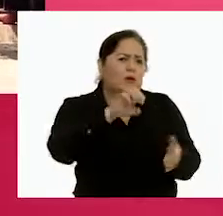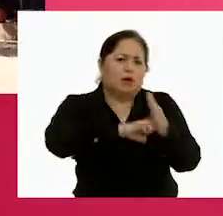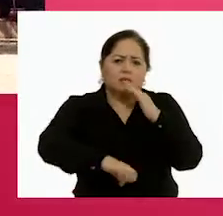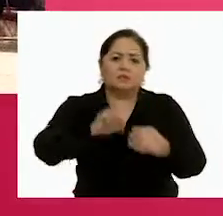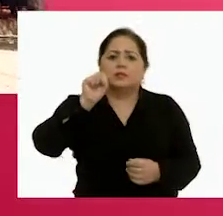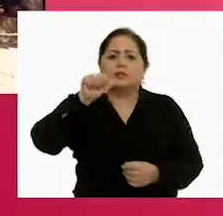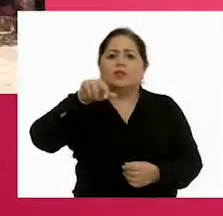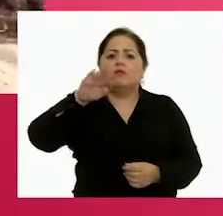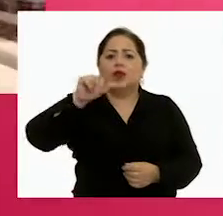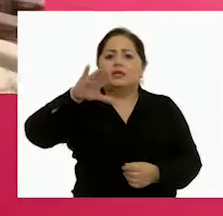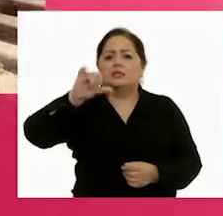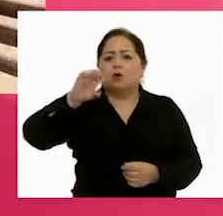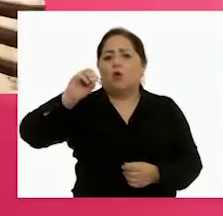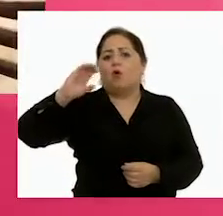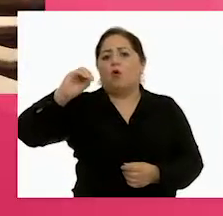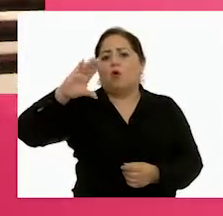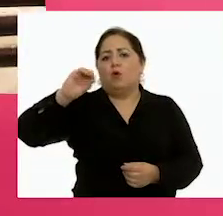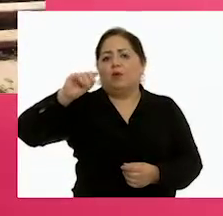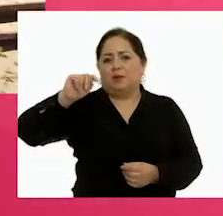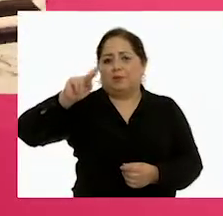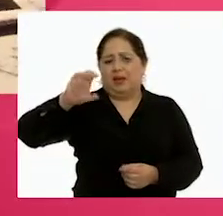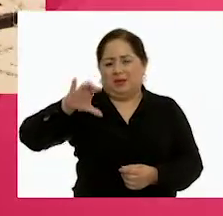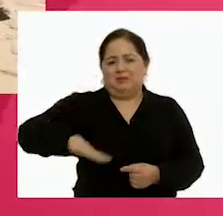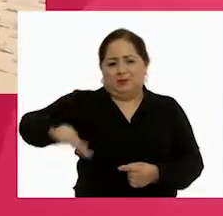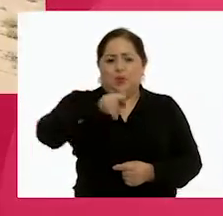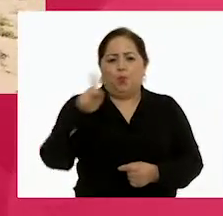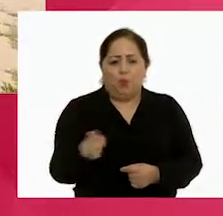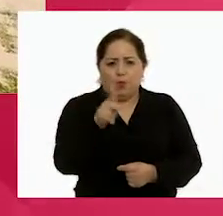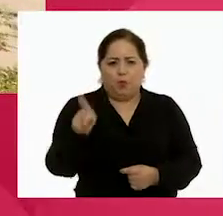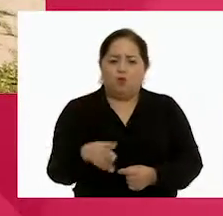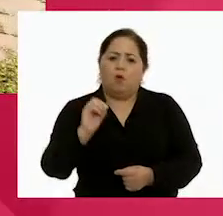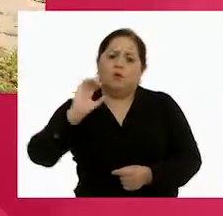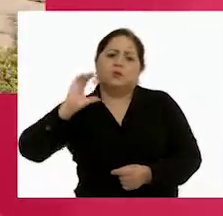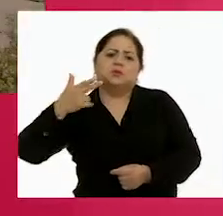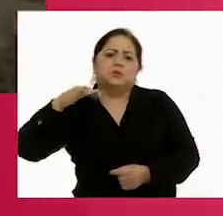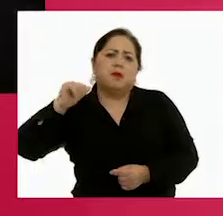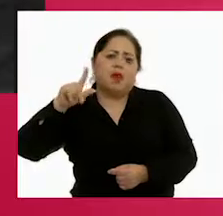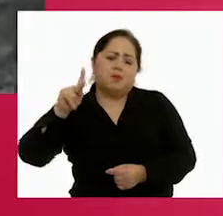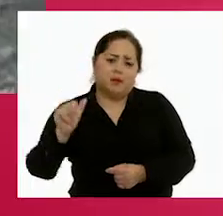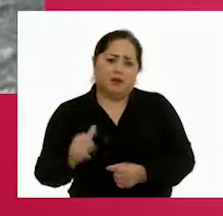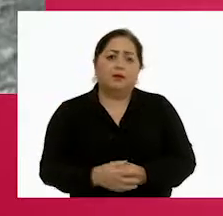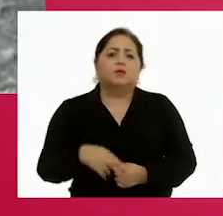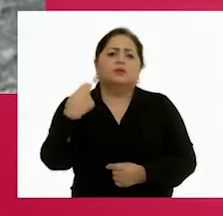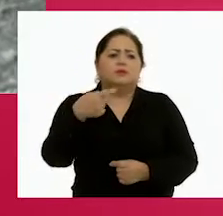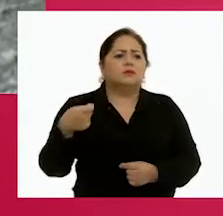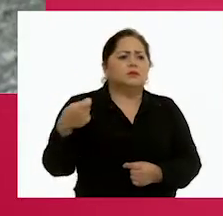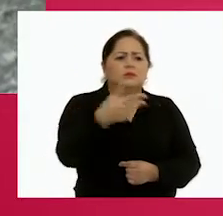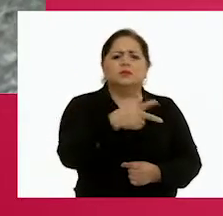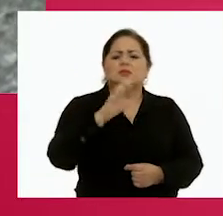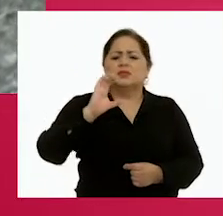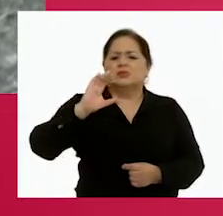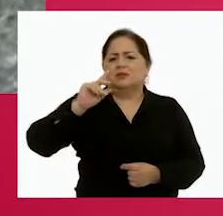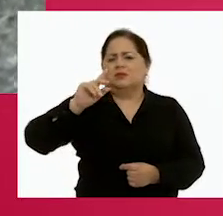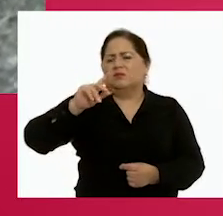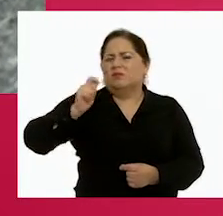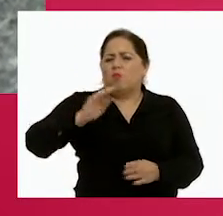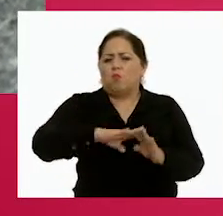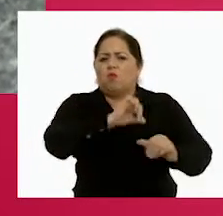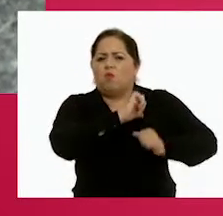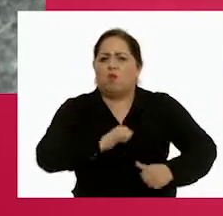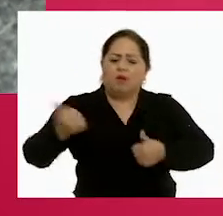San Francisco Ocotepec, Santiago Tetlapayac o Chimalpa. Se le llamaba tlachiquero al encargado